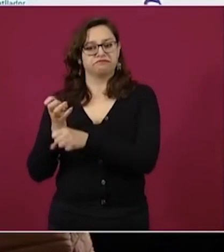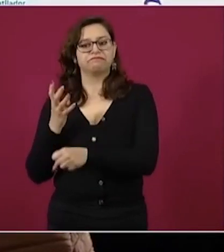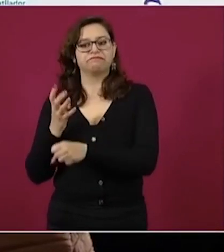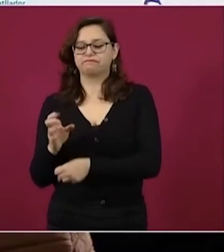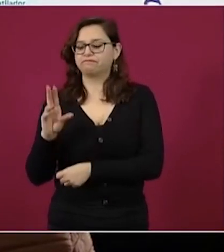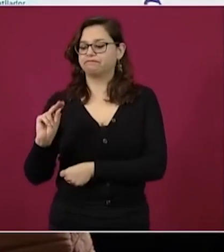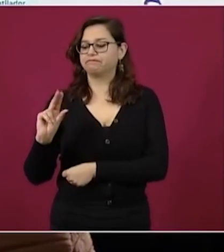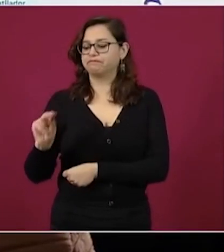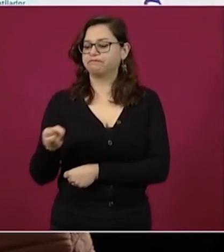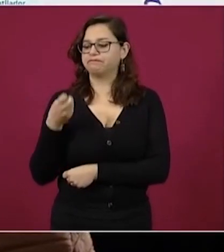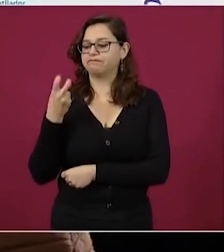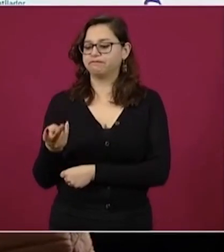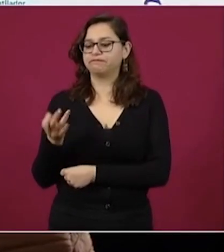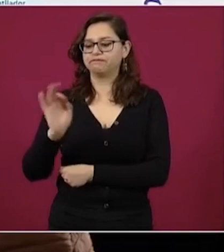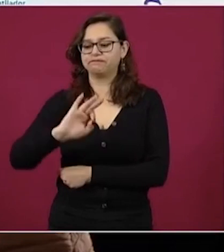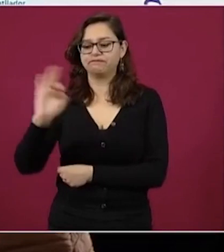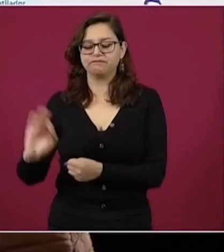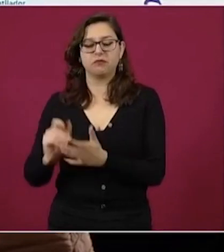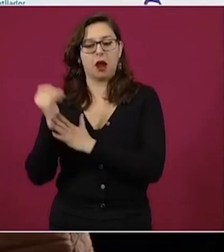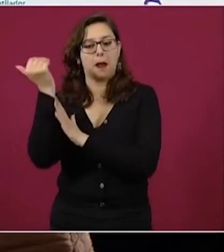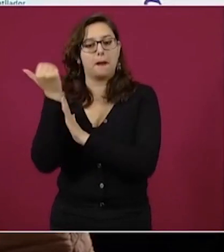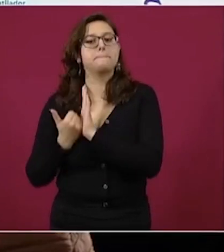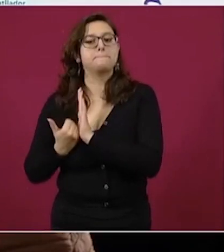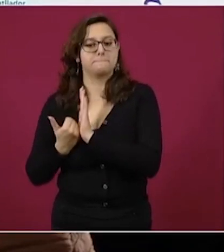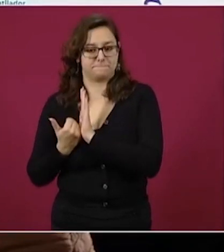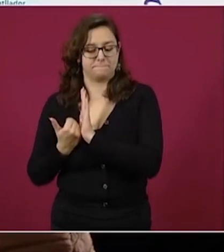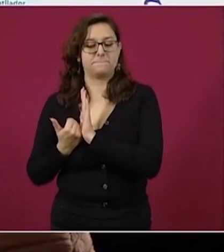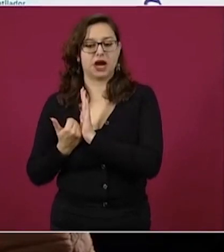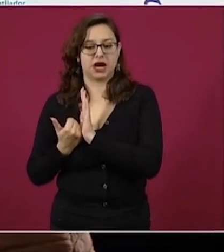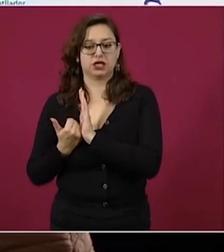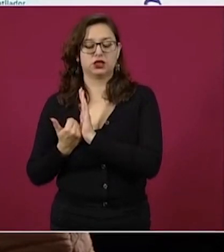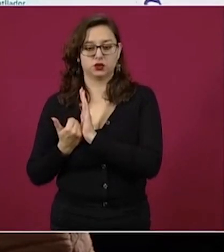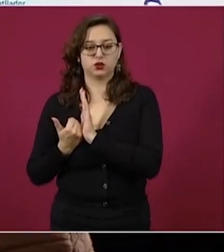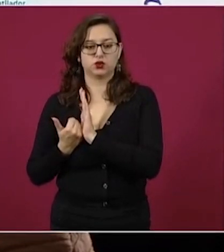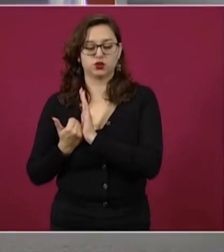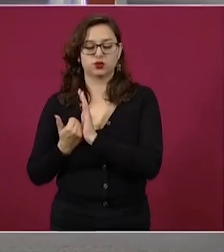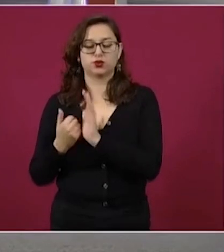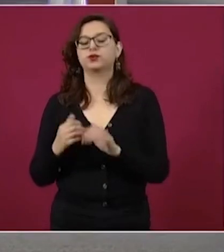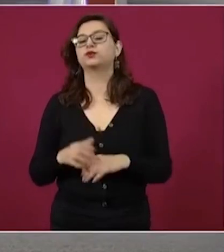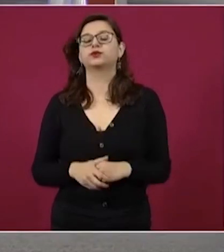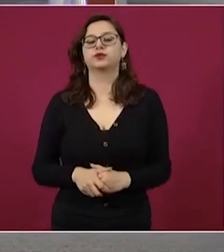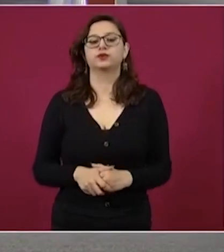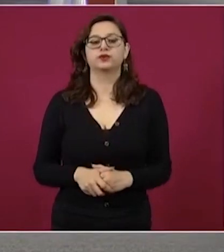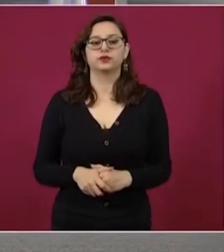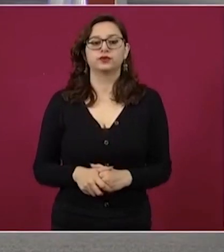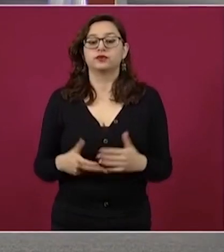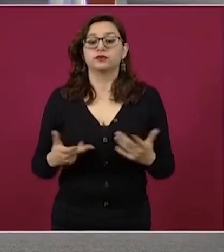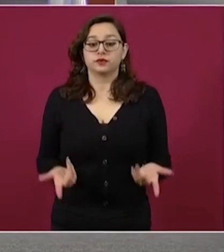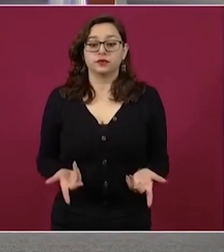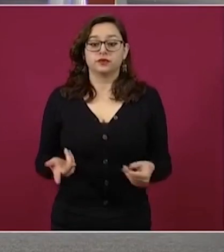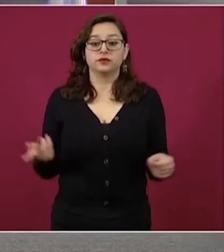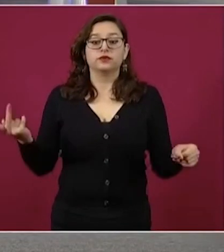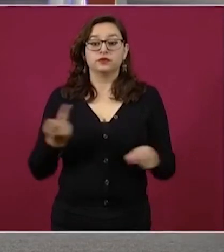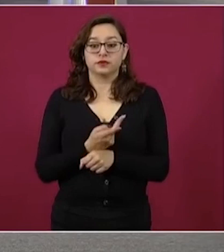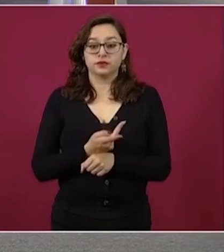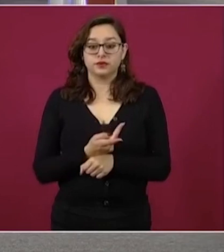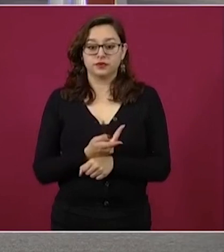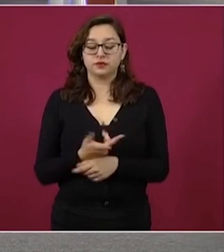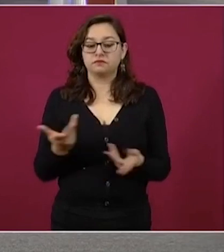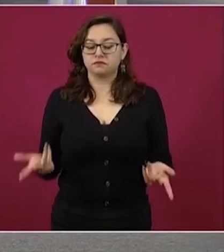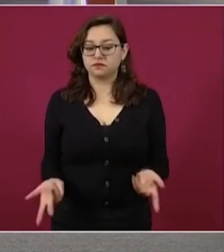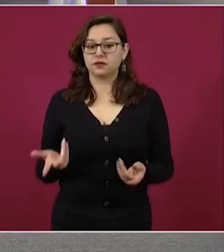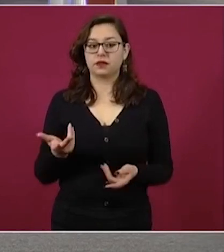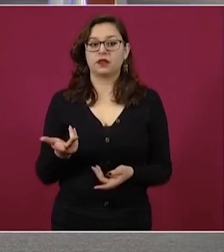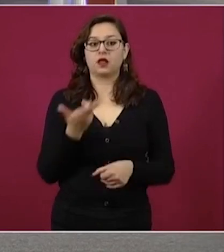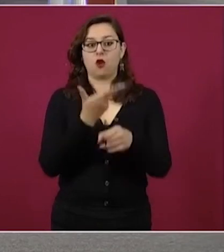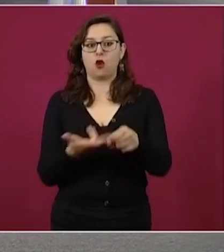epidemia el momento en que nos encontramos actualmente en ocupación hospitalaria nunca superó el 50 por ciento la